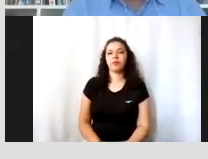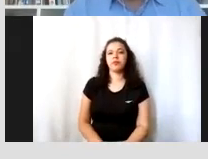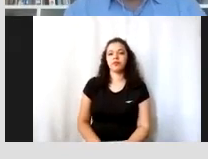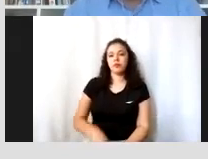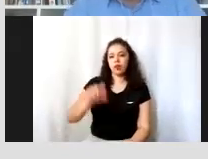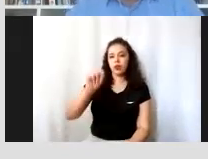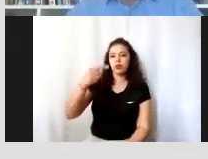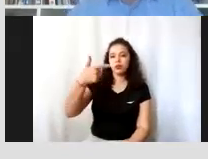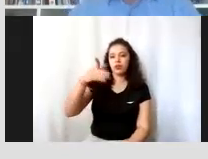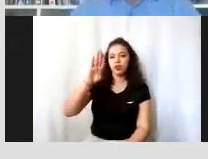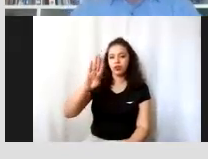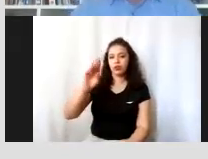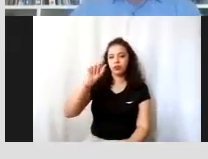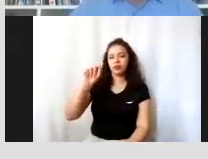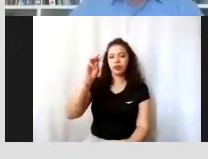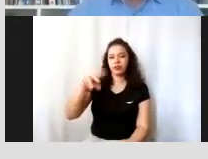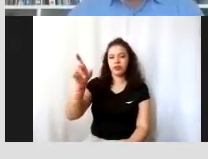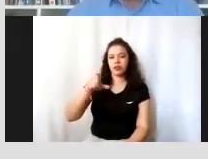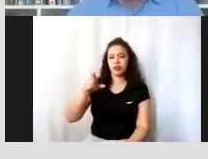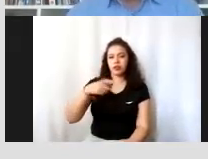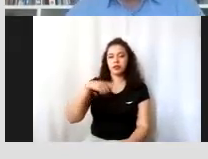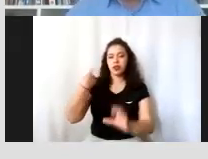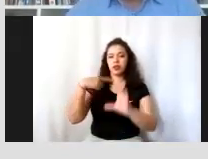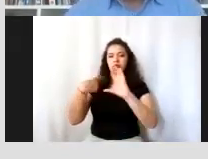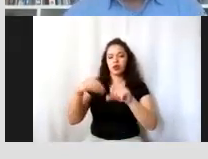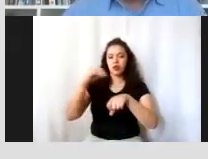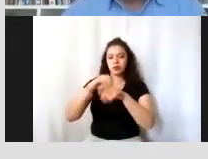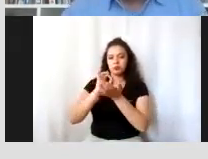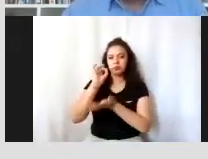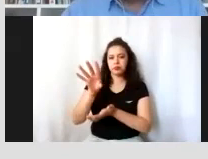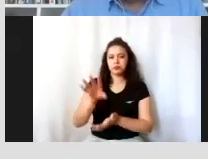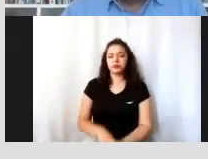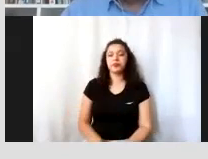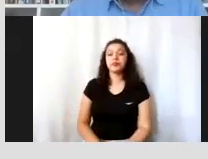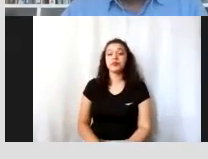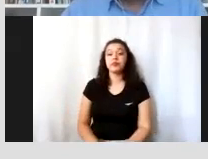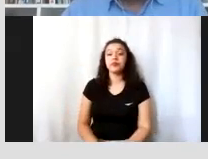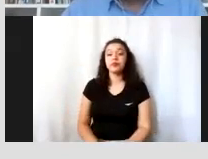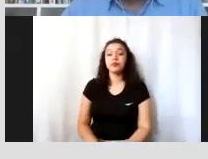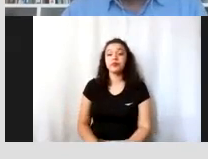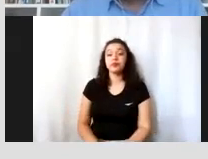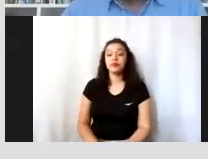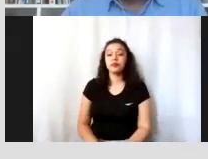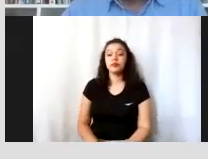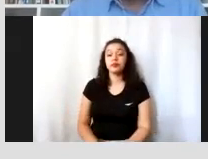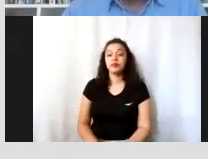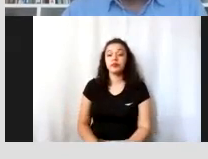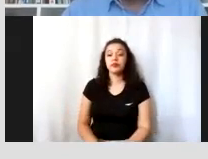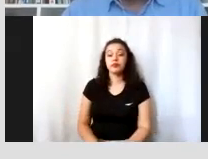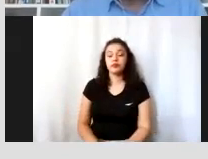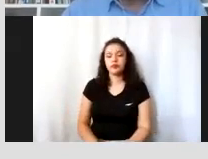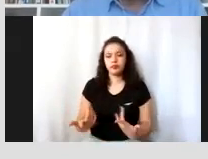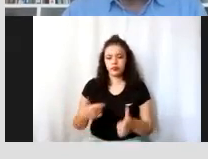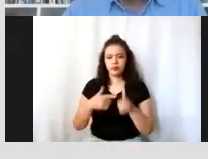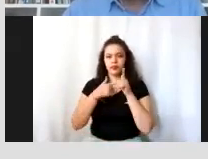arturo.cdmx.gov.mx. Ahí está mi correo. Después, procurando continuar con